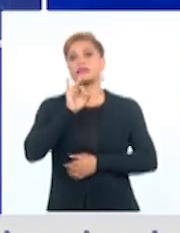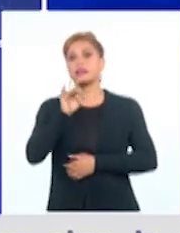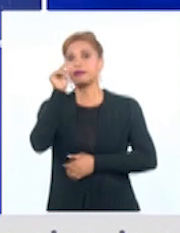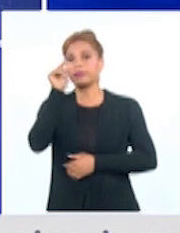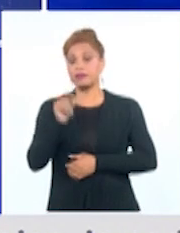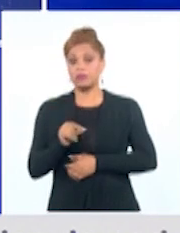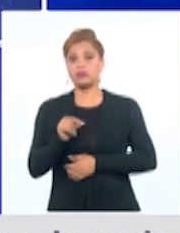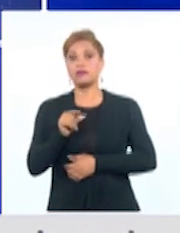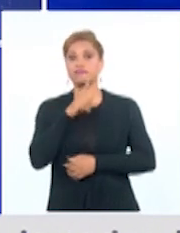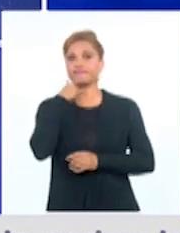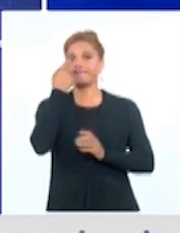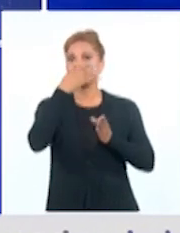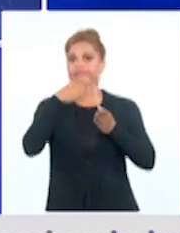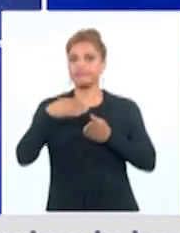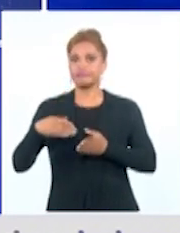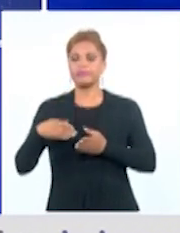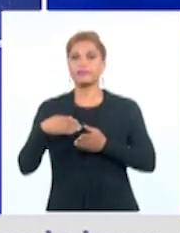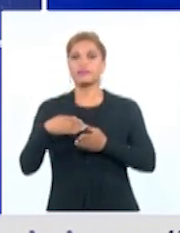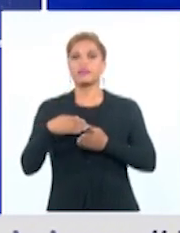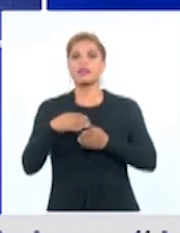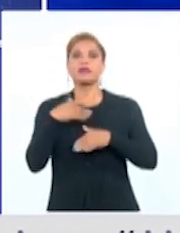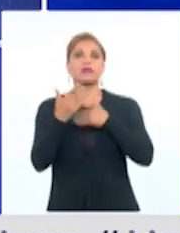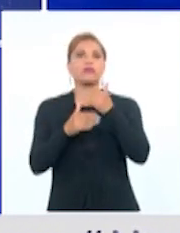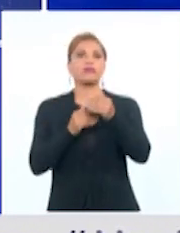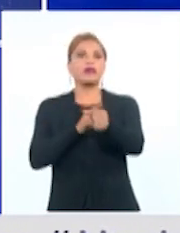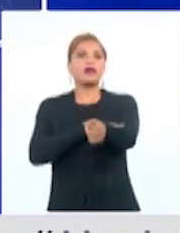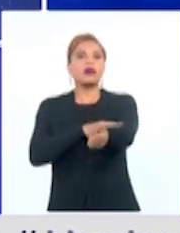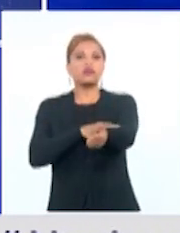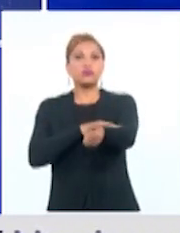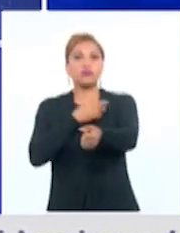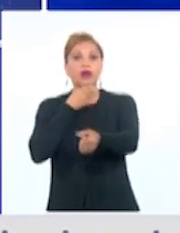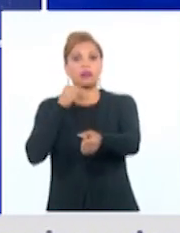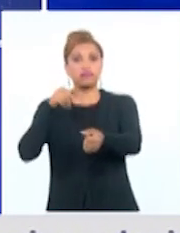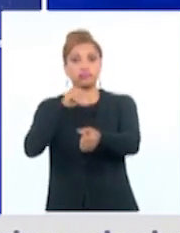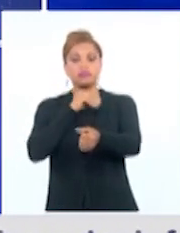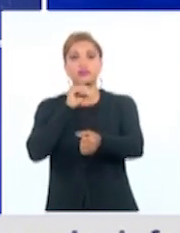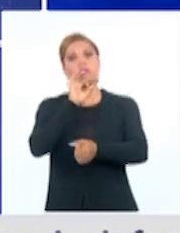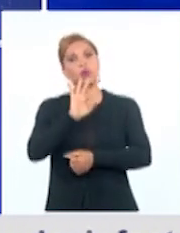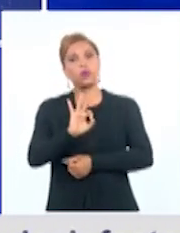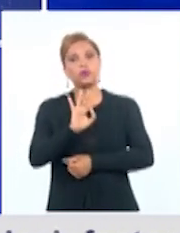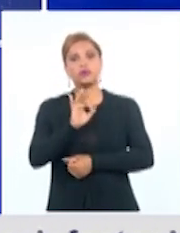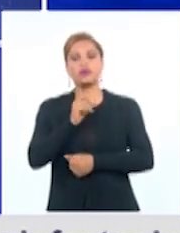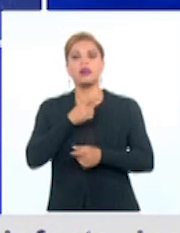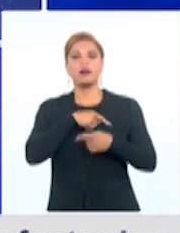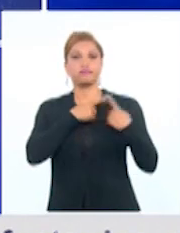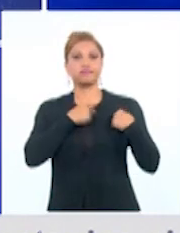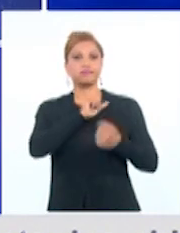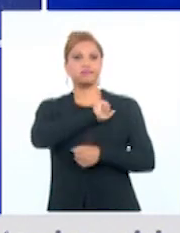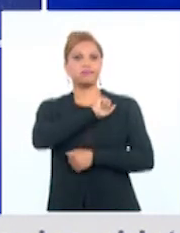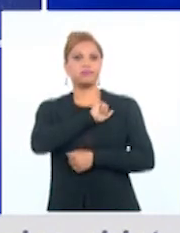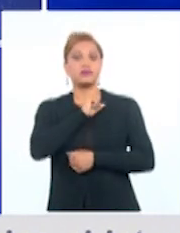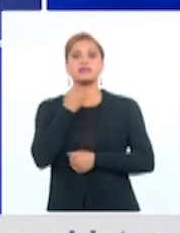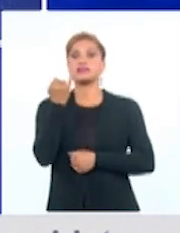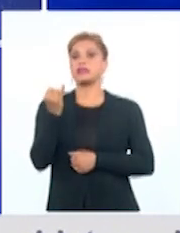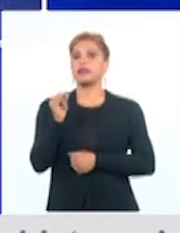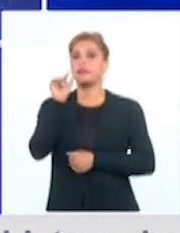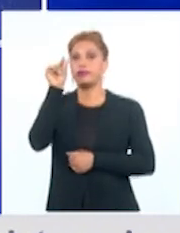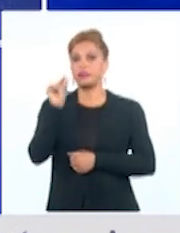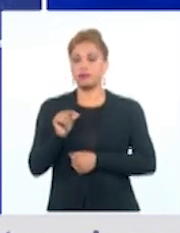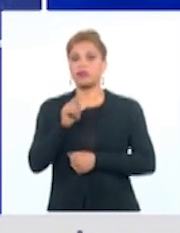los fallecidos, la diabetes mellitus en 8, la cardiopatía isquémica en 6 de los